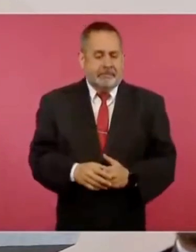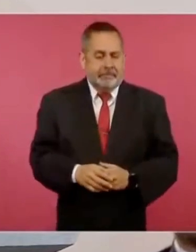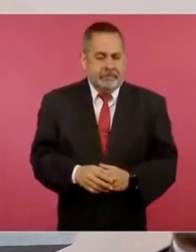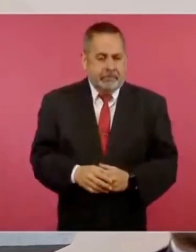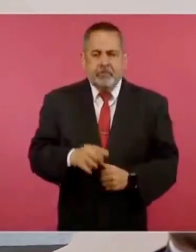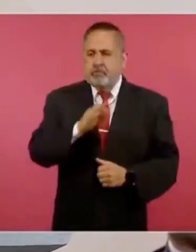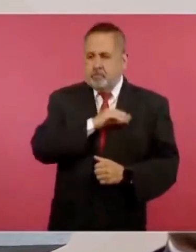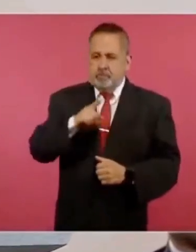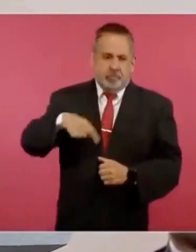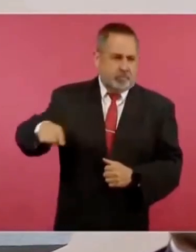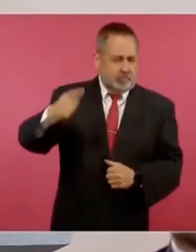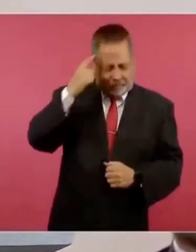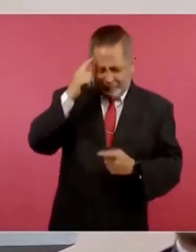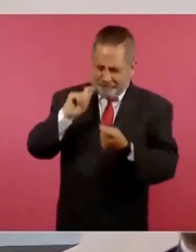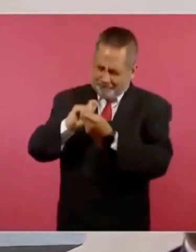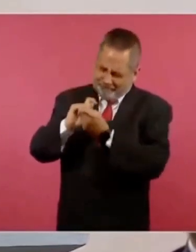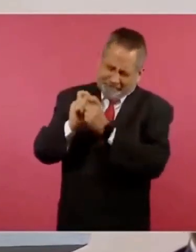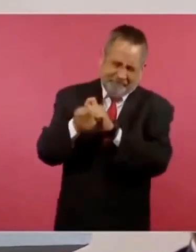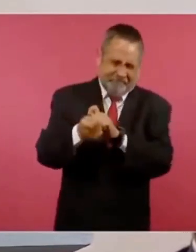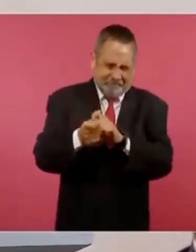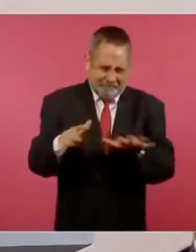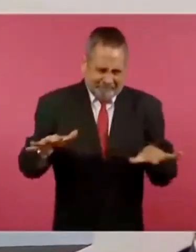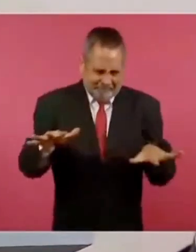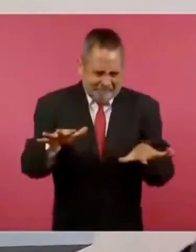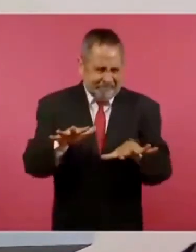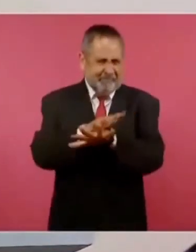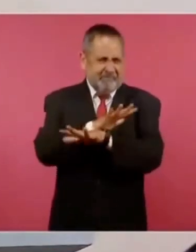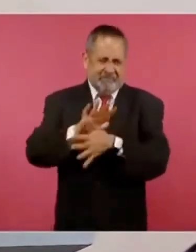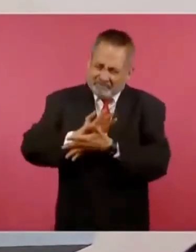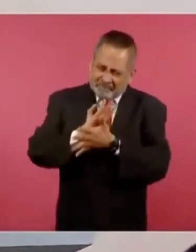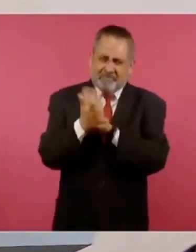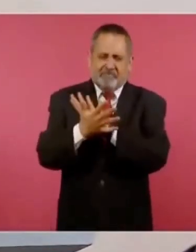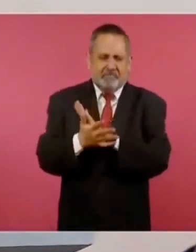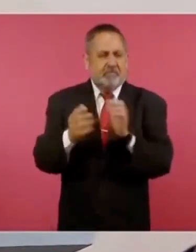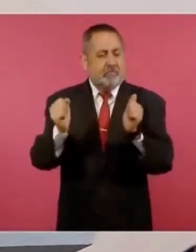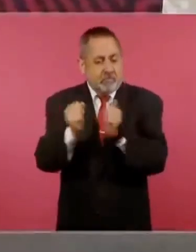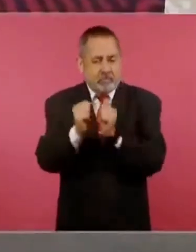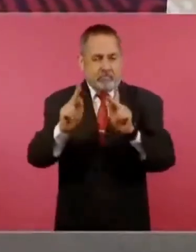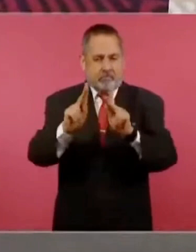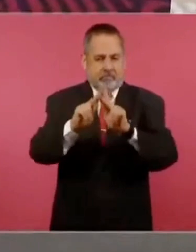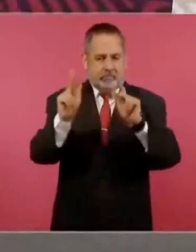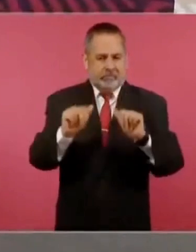la transformación por la vía pacífica.